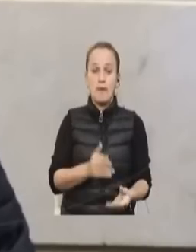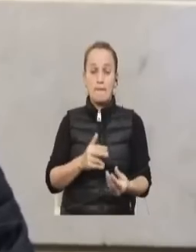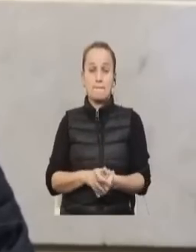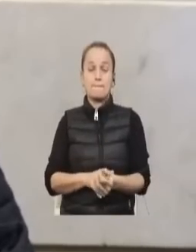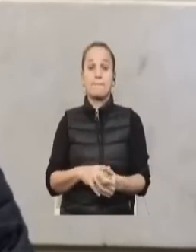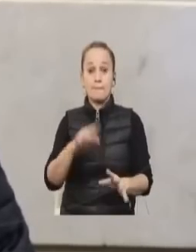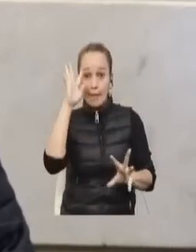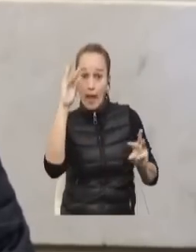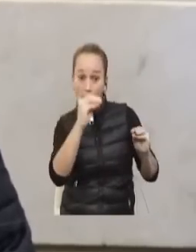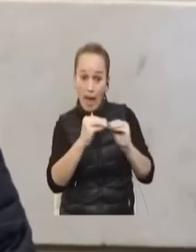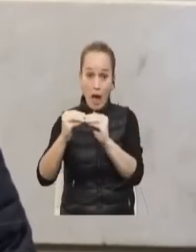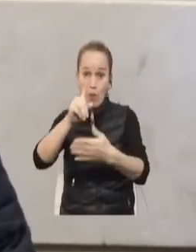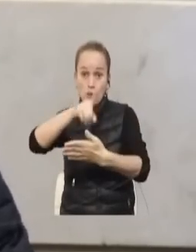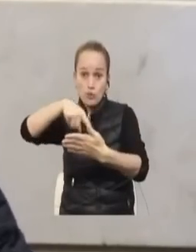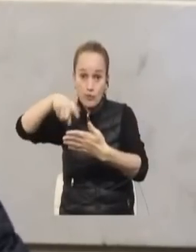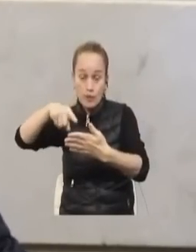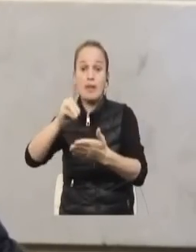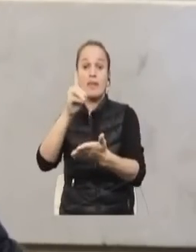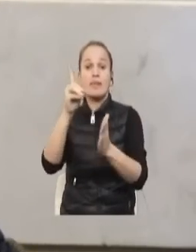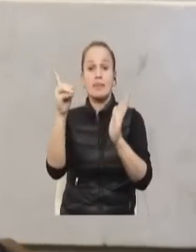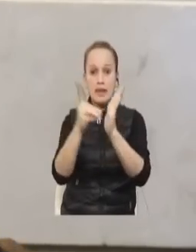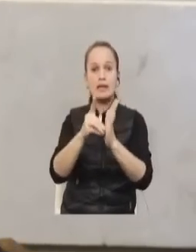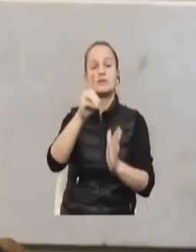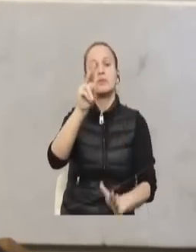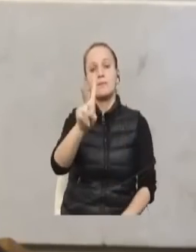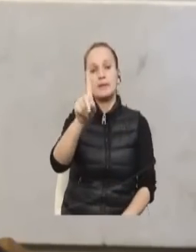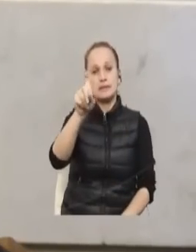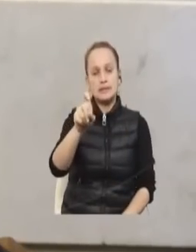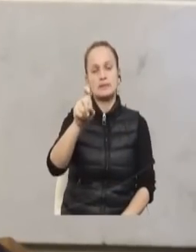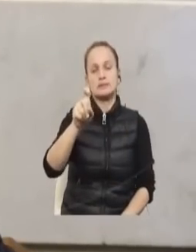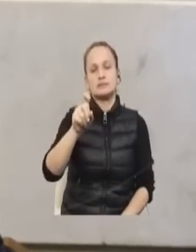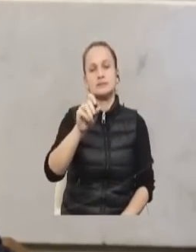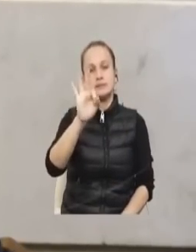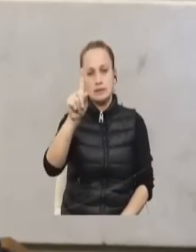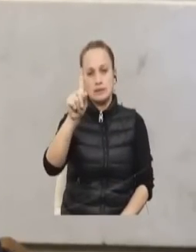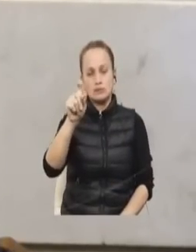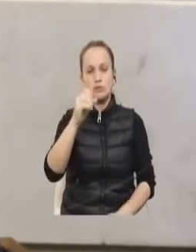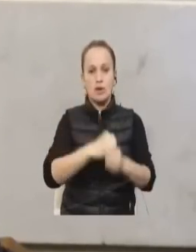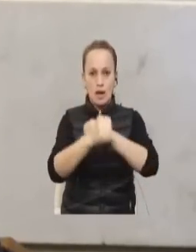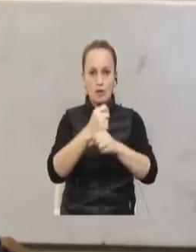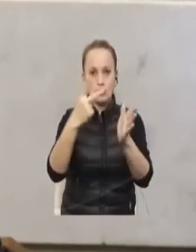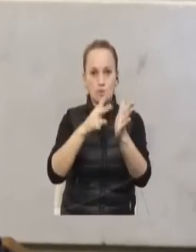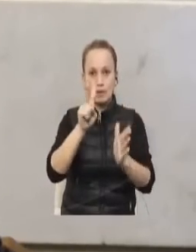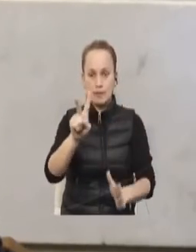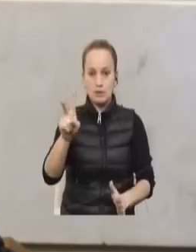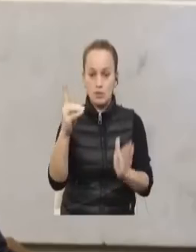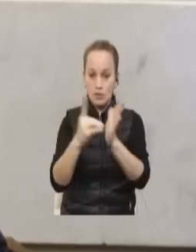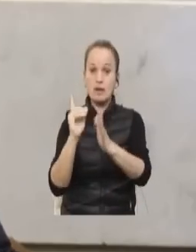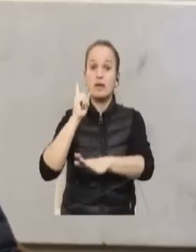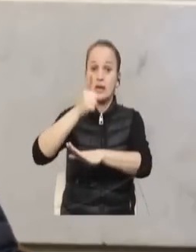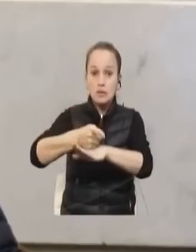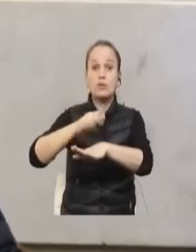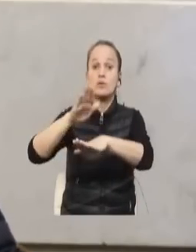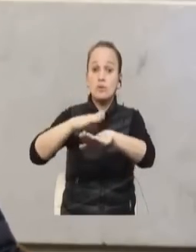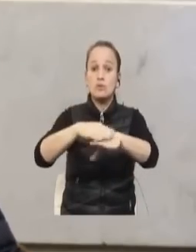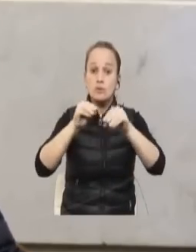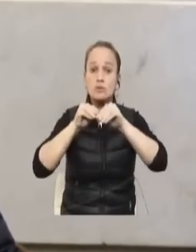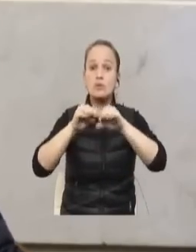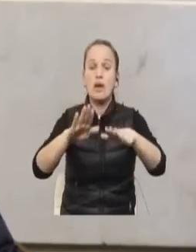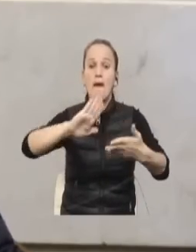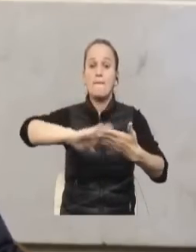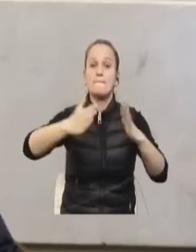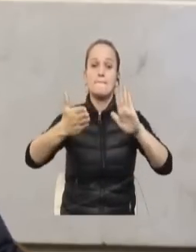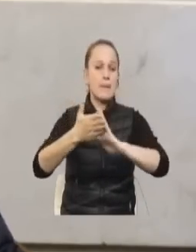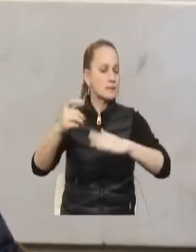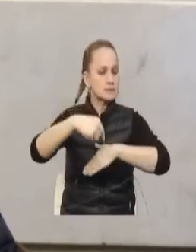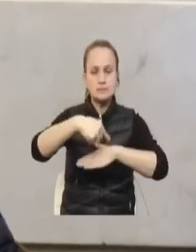al fuego firmado en el decreto 2658 del 31 de diciembre del año 2022, decreto con el que anunciaban la